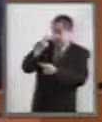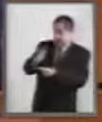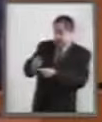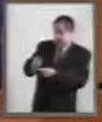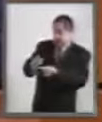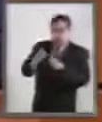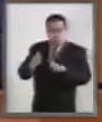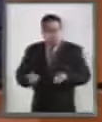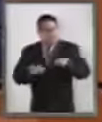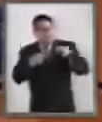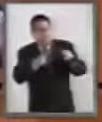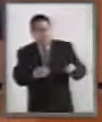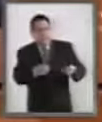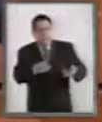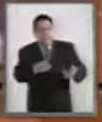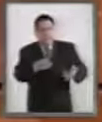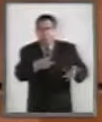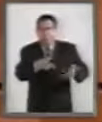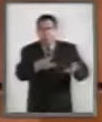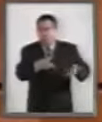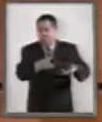¿Se entregan